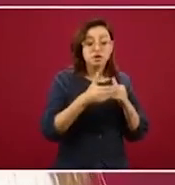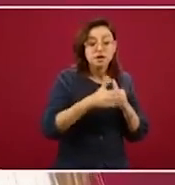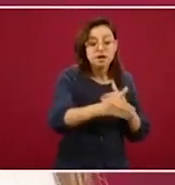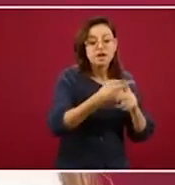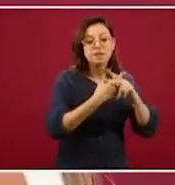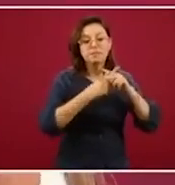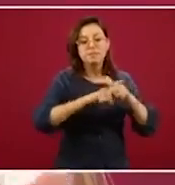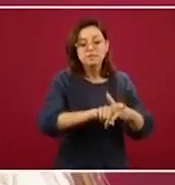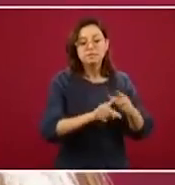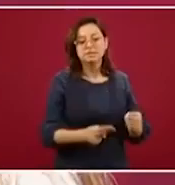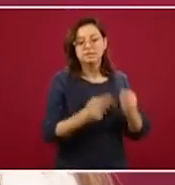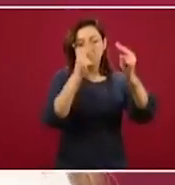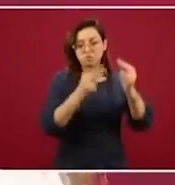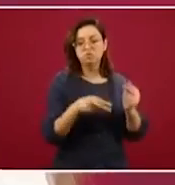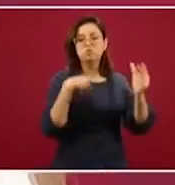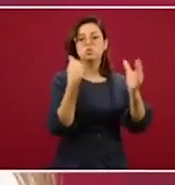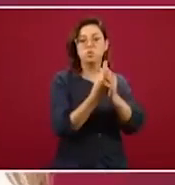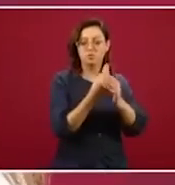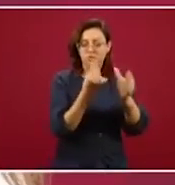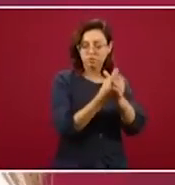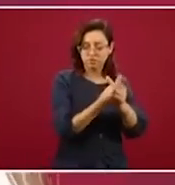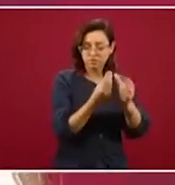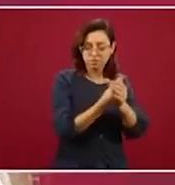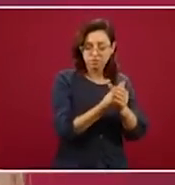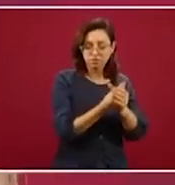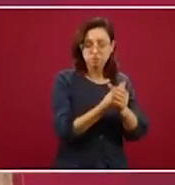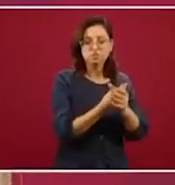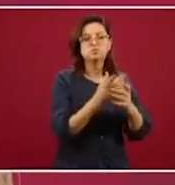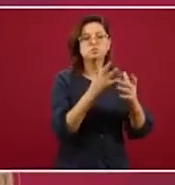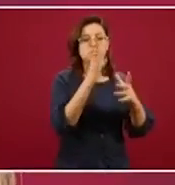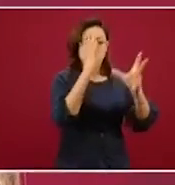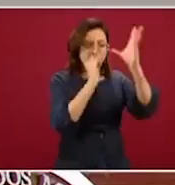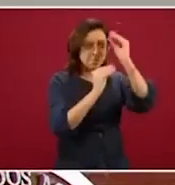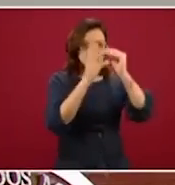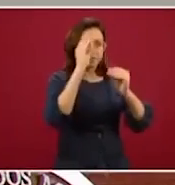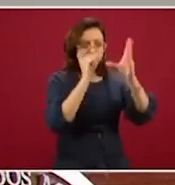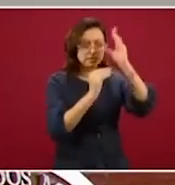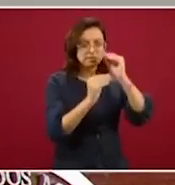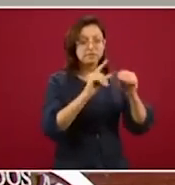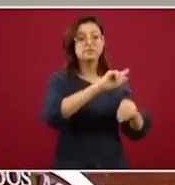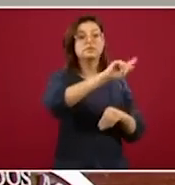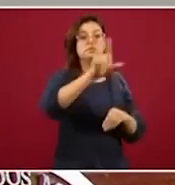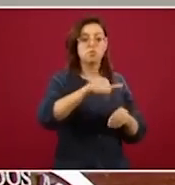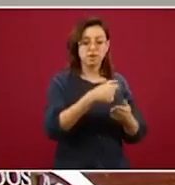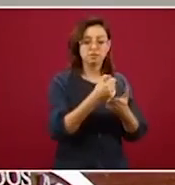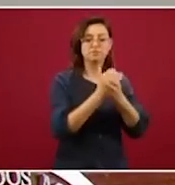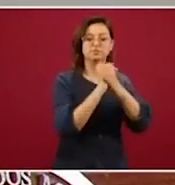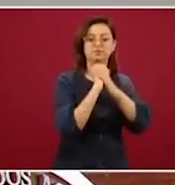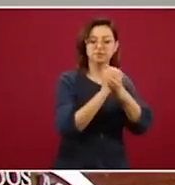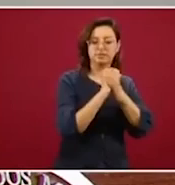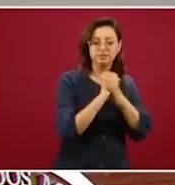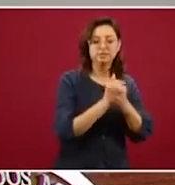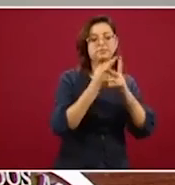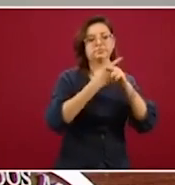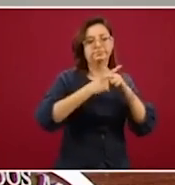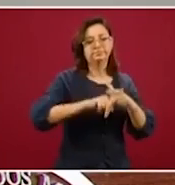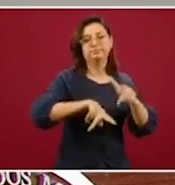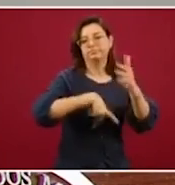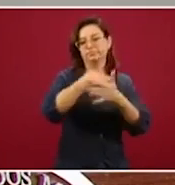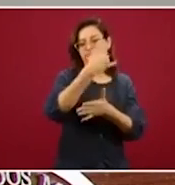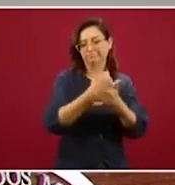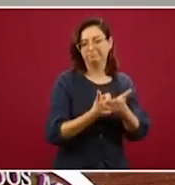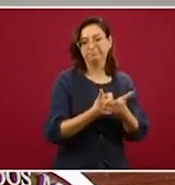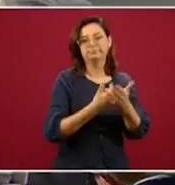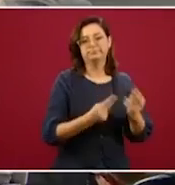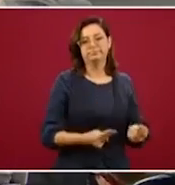para que su oficio lo puedan convertir realmente en un proyecto de negocio y con eso ya puedan instalar